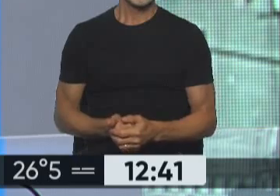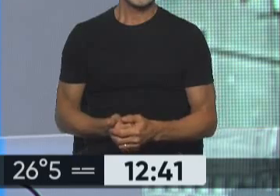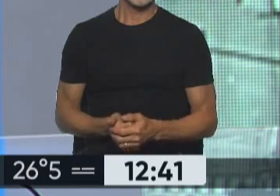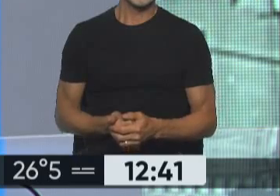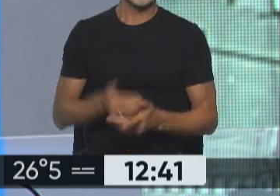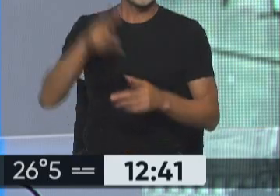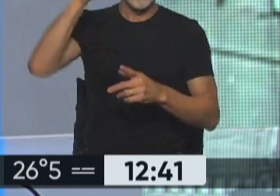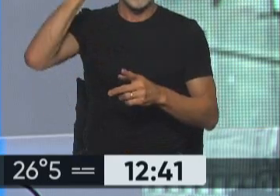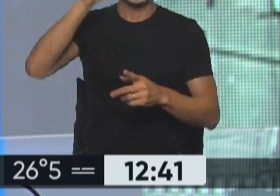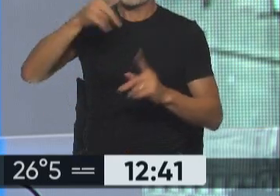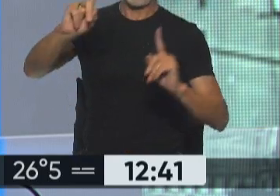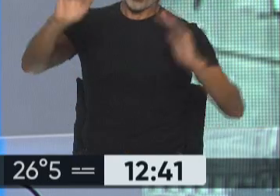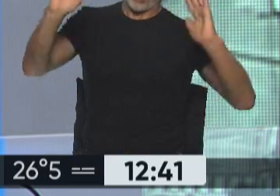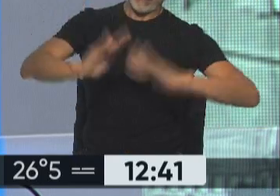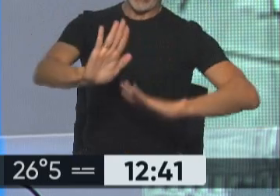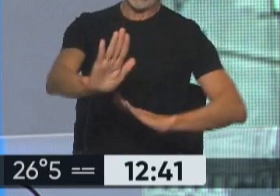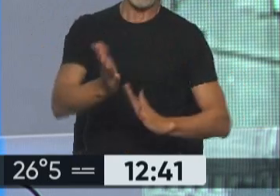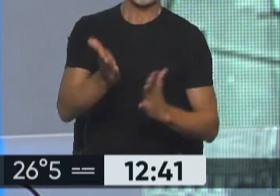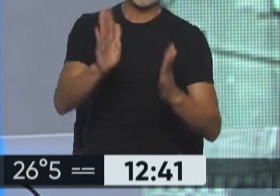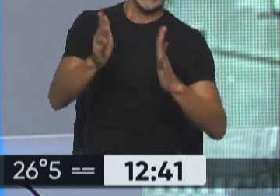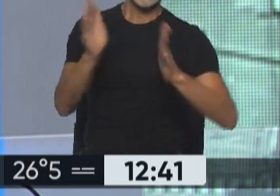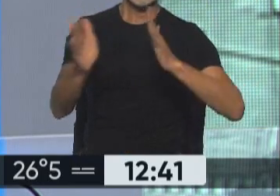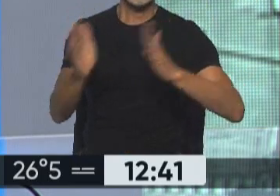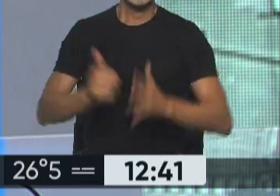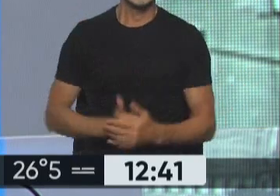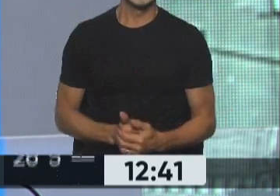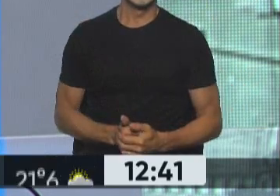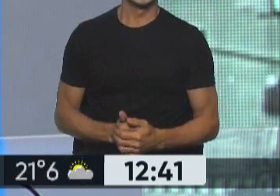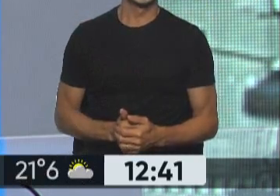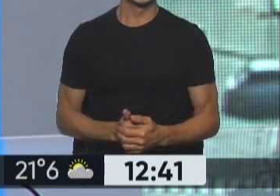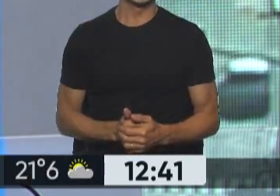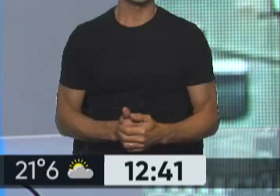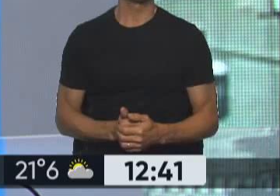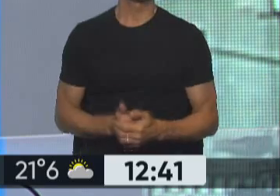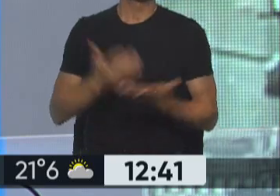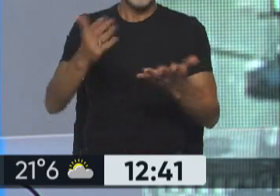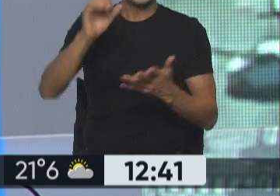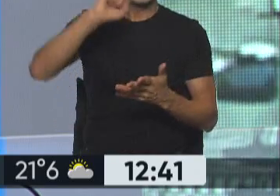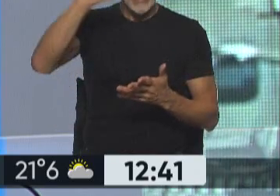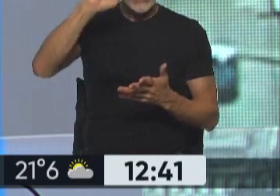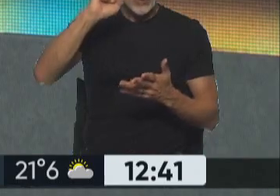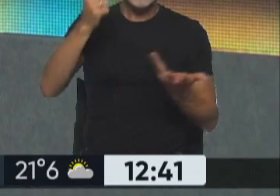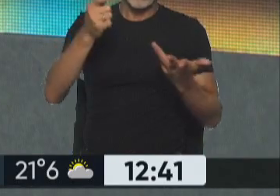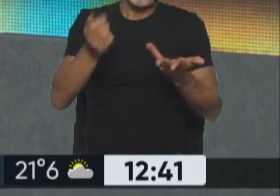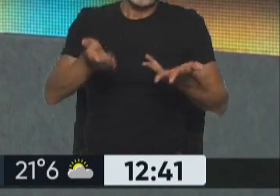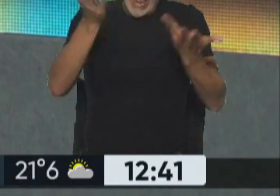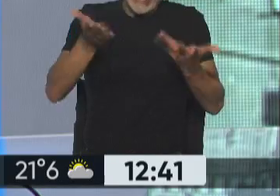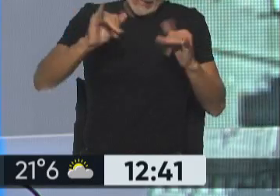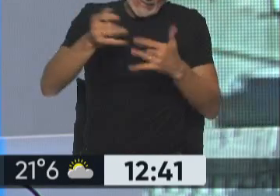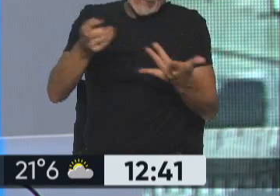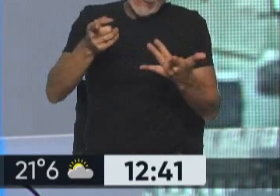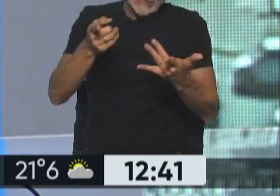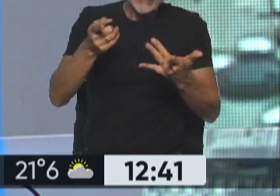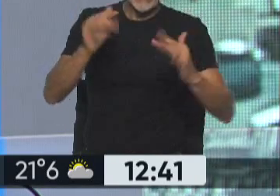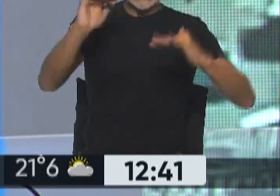muy lejos de ocho seguramente Pero entre en esa franja se está manejando es decir una inflación que todavía es elevada está